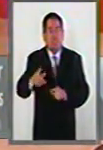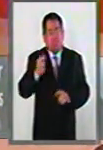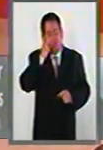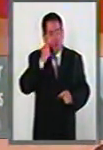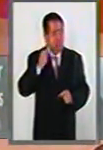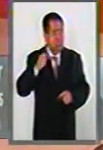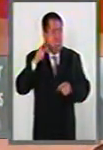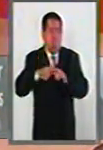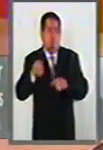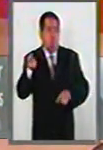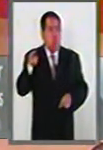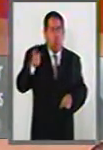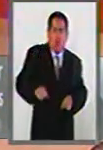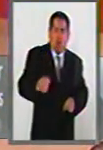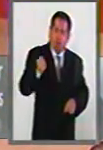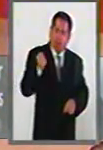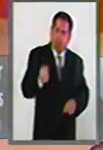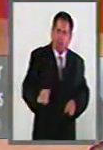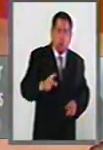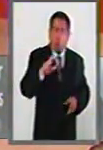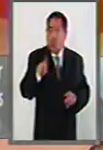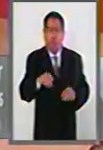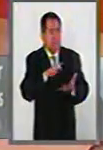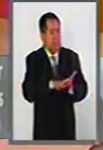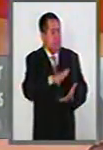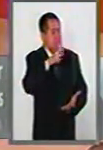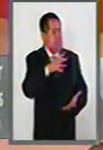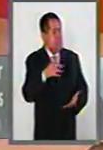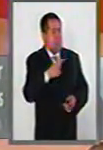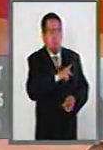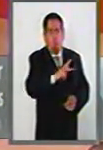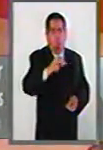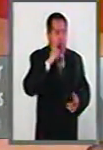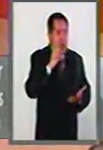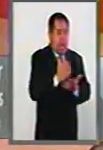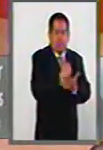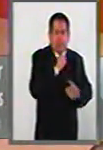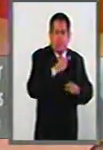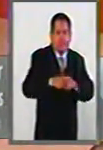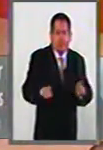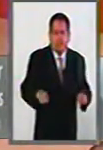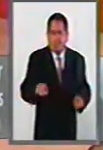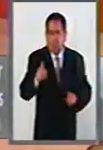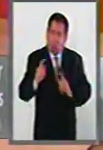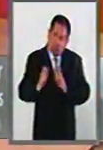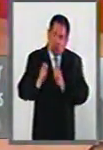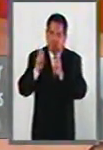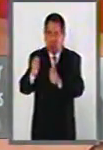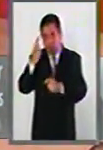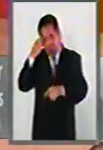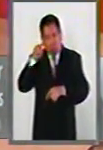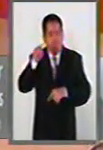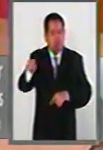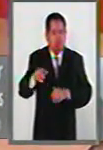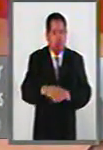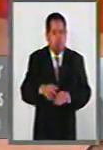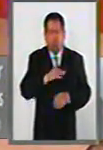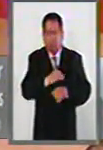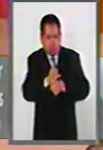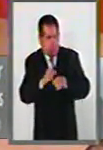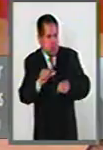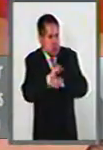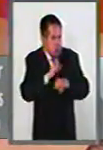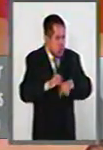ademocrática, autoritario, dictatorial, ¿verdad? A eso le están dando esas facultades. Inspección de